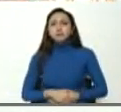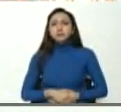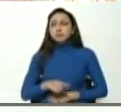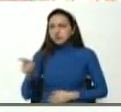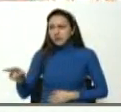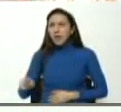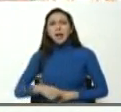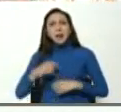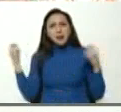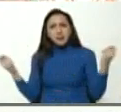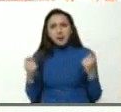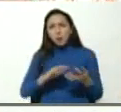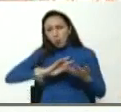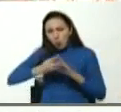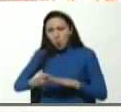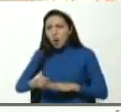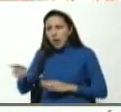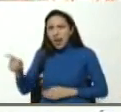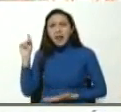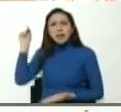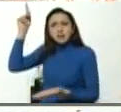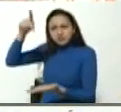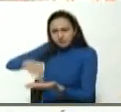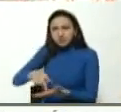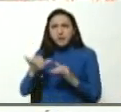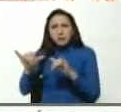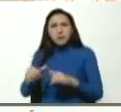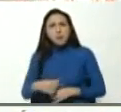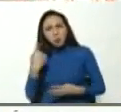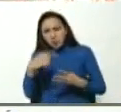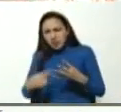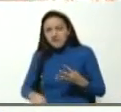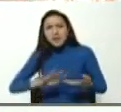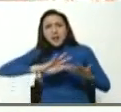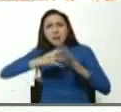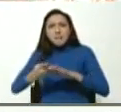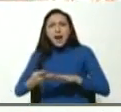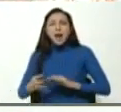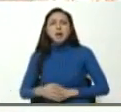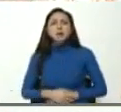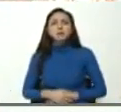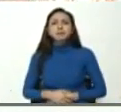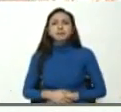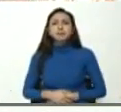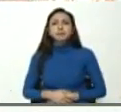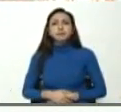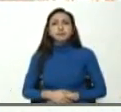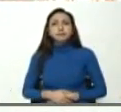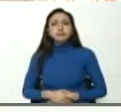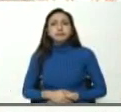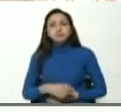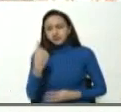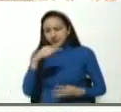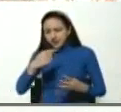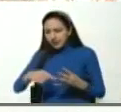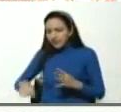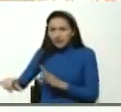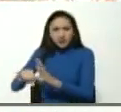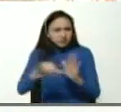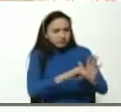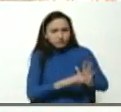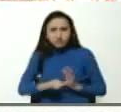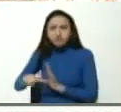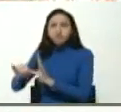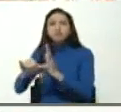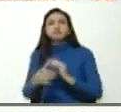populares del barrio el oro de las inmediaciones de la matanza de tamarindo